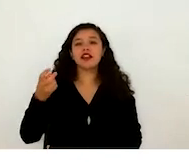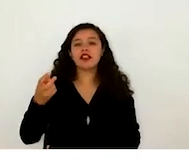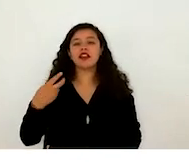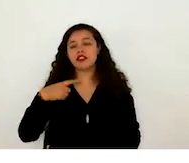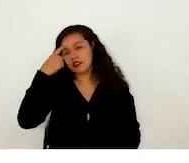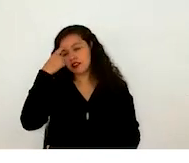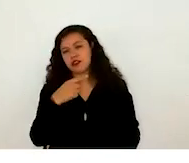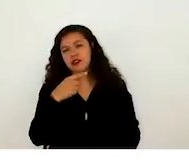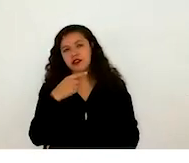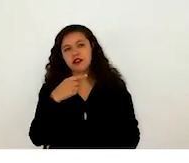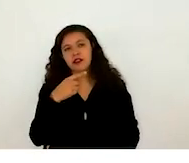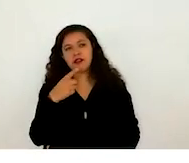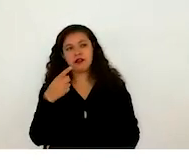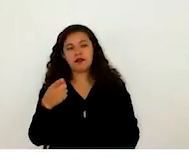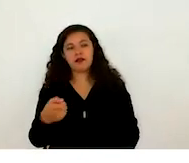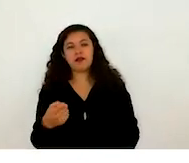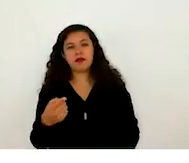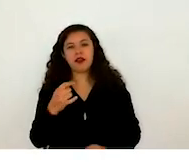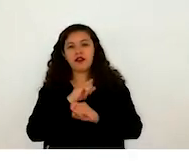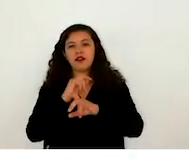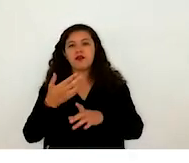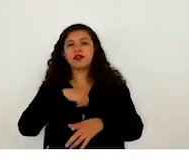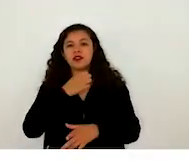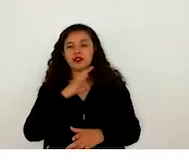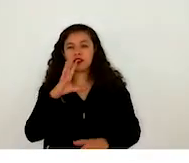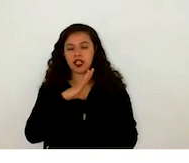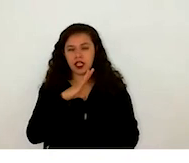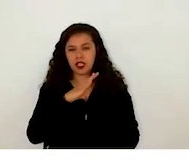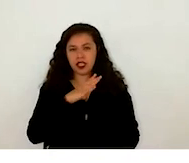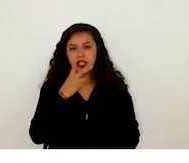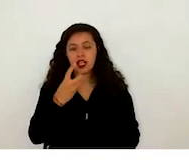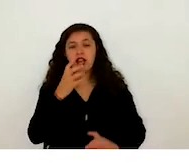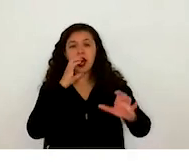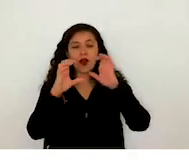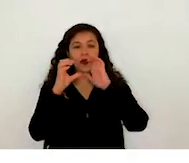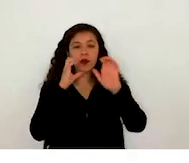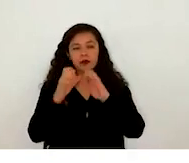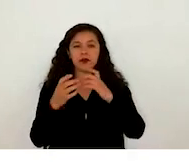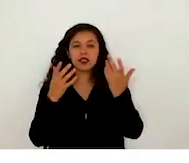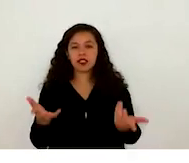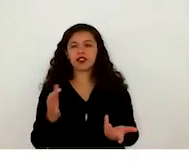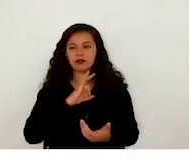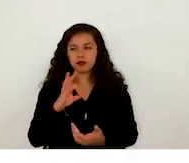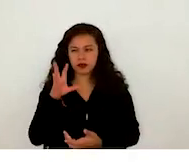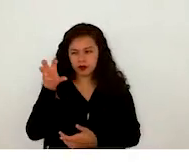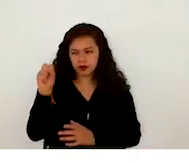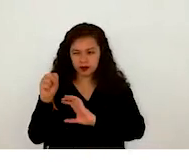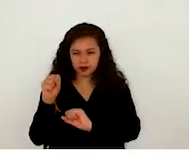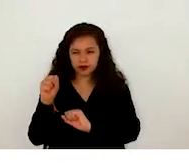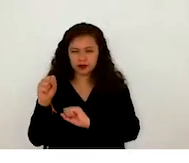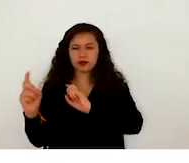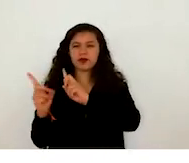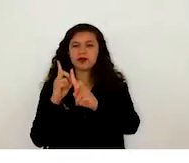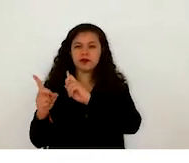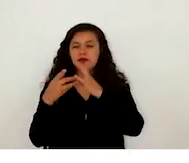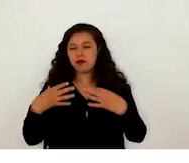de la relación que vamos a obtener si esa comunicación es efectiva en esa relación esa calidad en